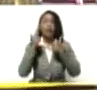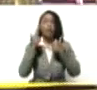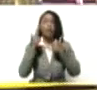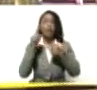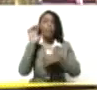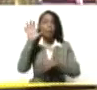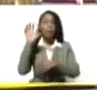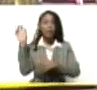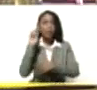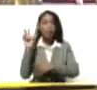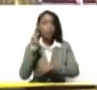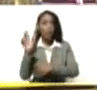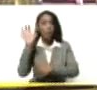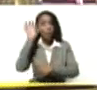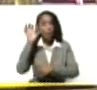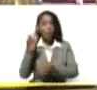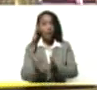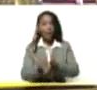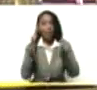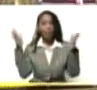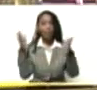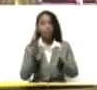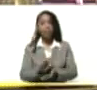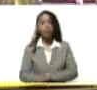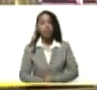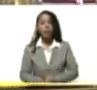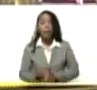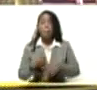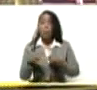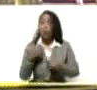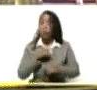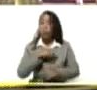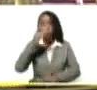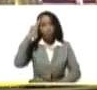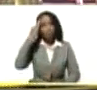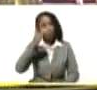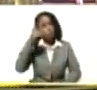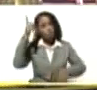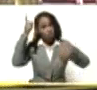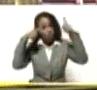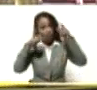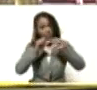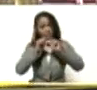de la patria grande. Pero nuestro comandante Chávez fijó